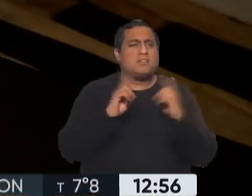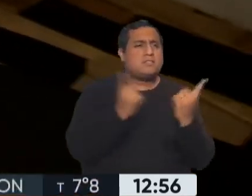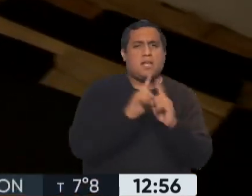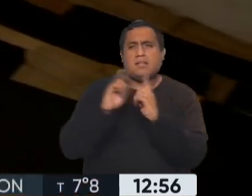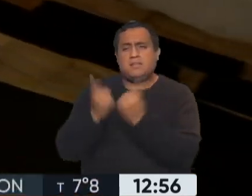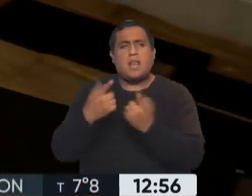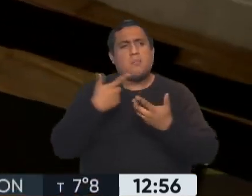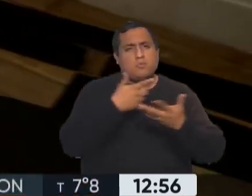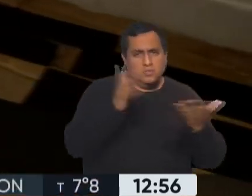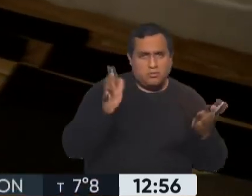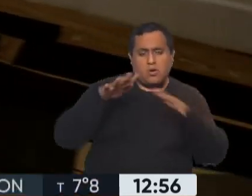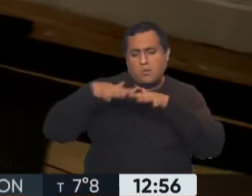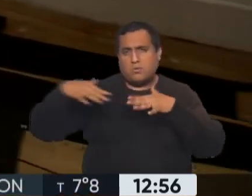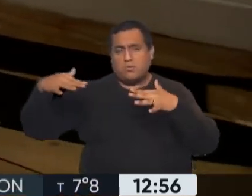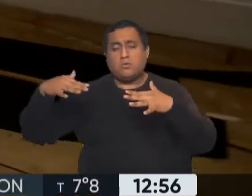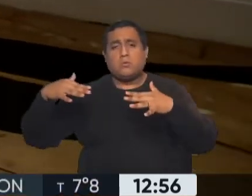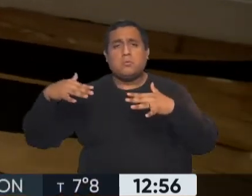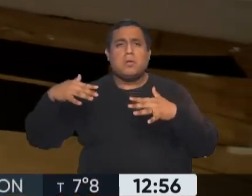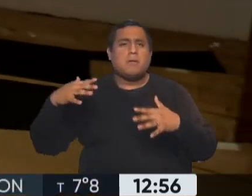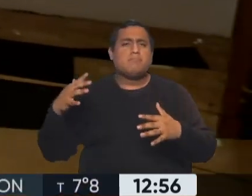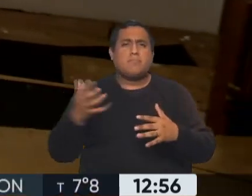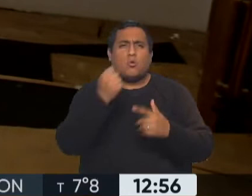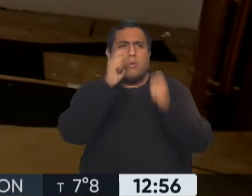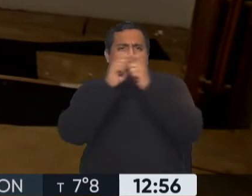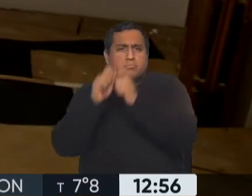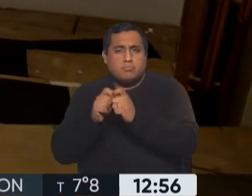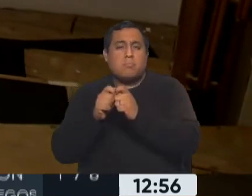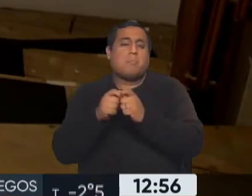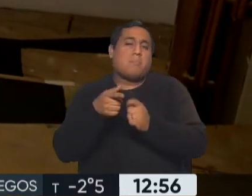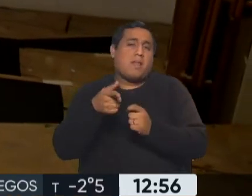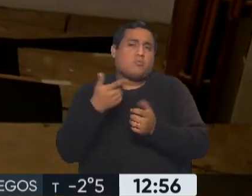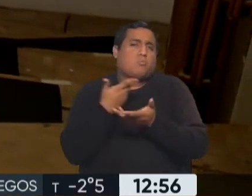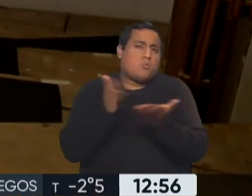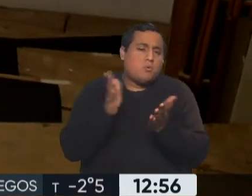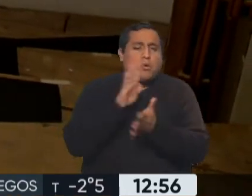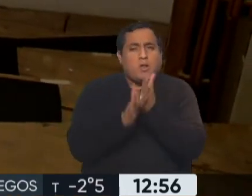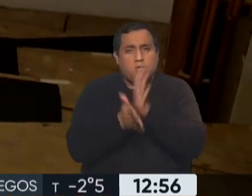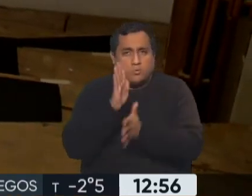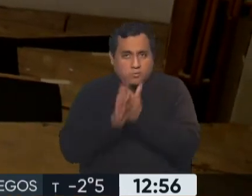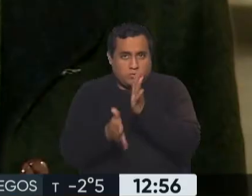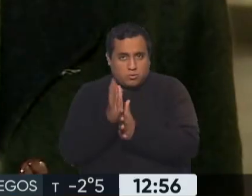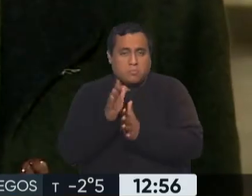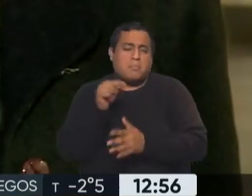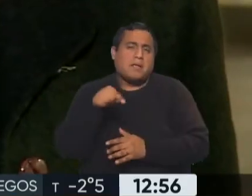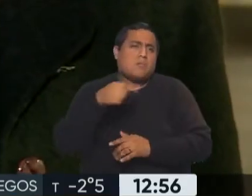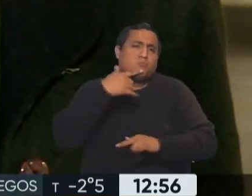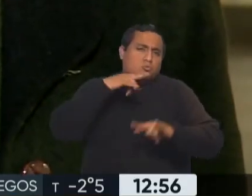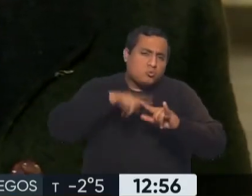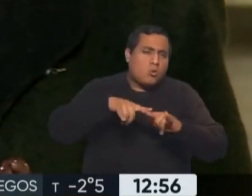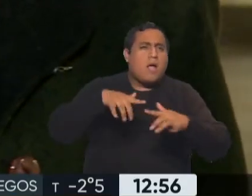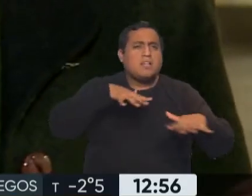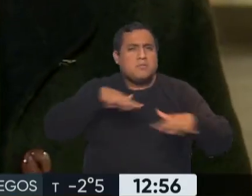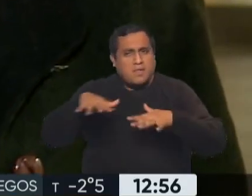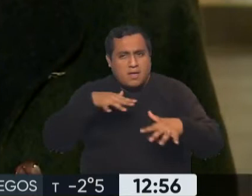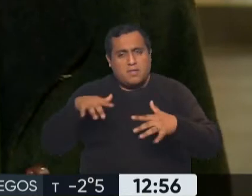exposiciones y auditorios. La idea fue recuperarlo para el uso público, gratuito, con espectáculos y actividades